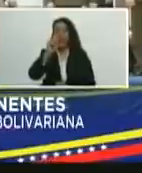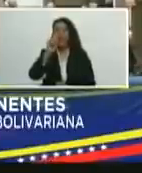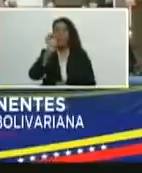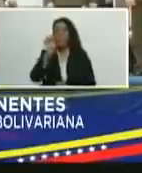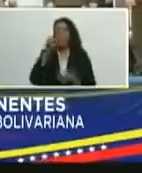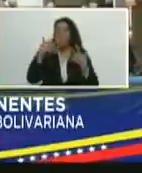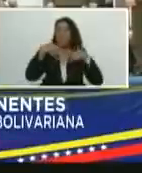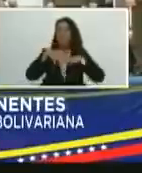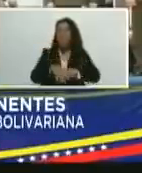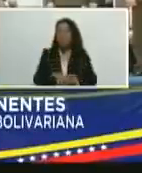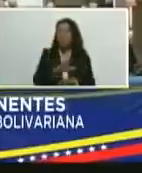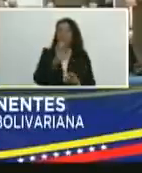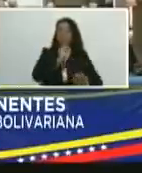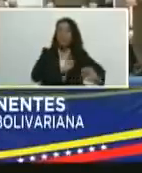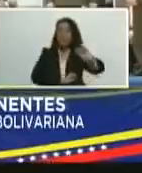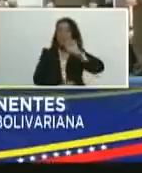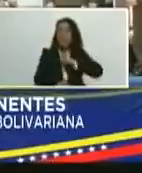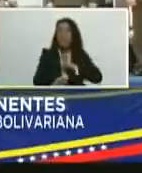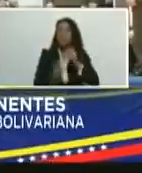integral